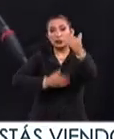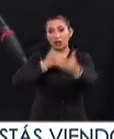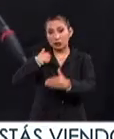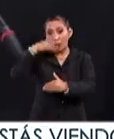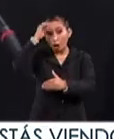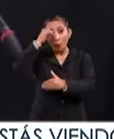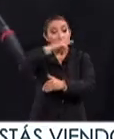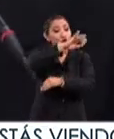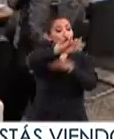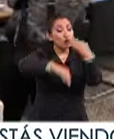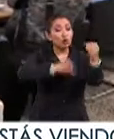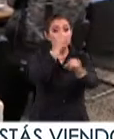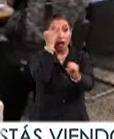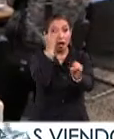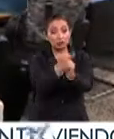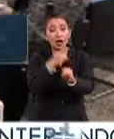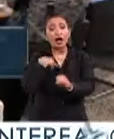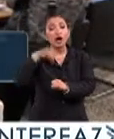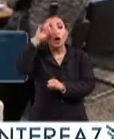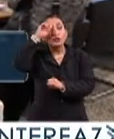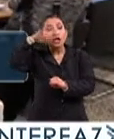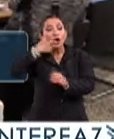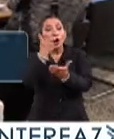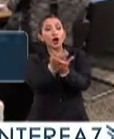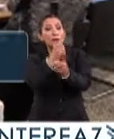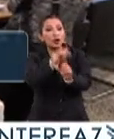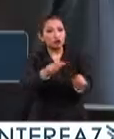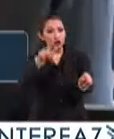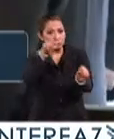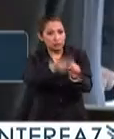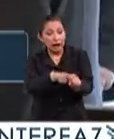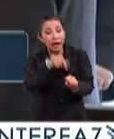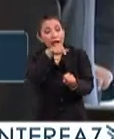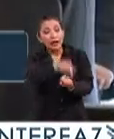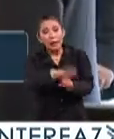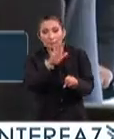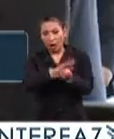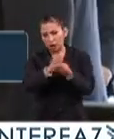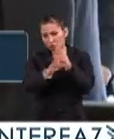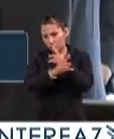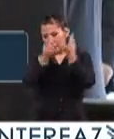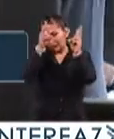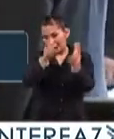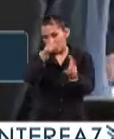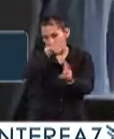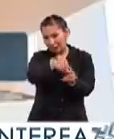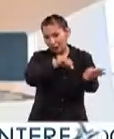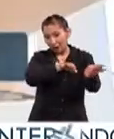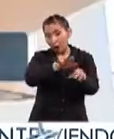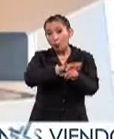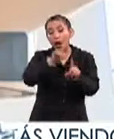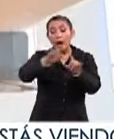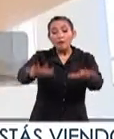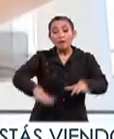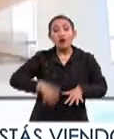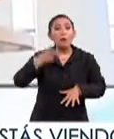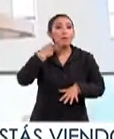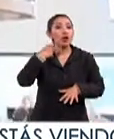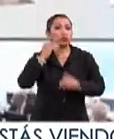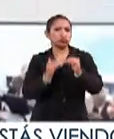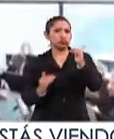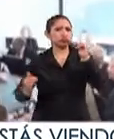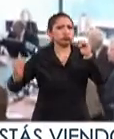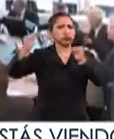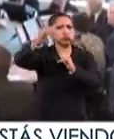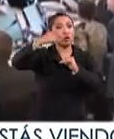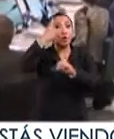acordados internacionalmente es el Consejo Económico Social. Los eventos más importantes de este órgano es el Foro Político de Alto